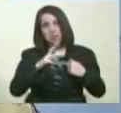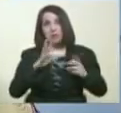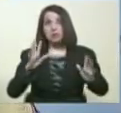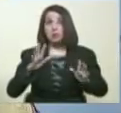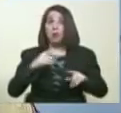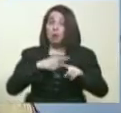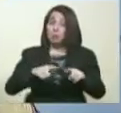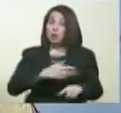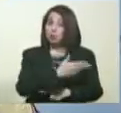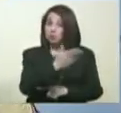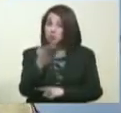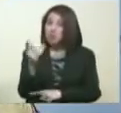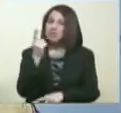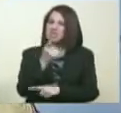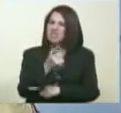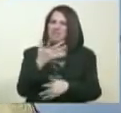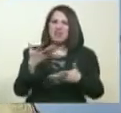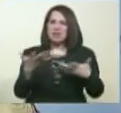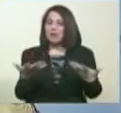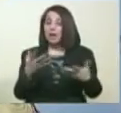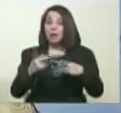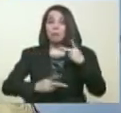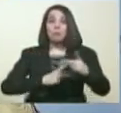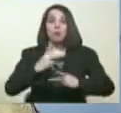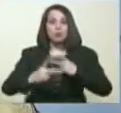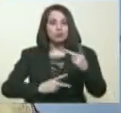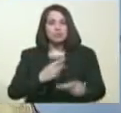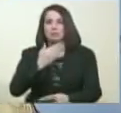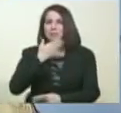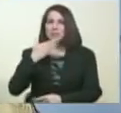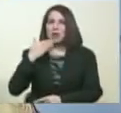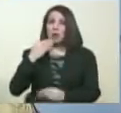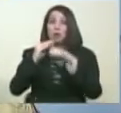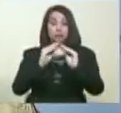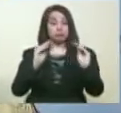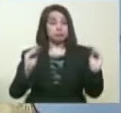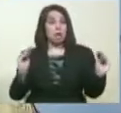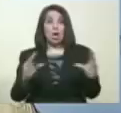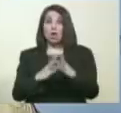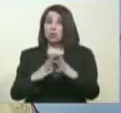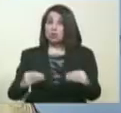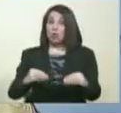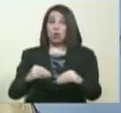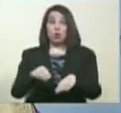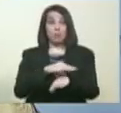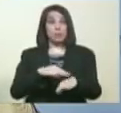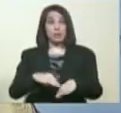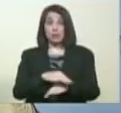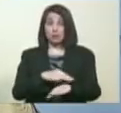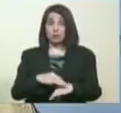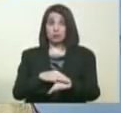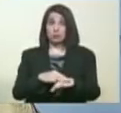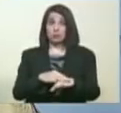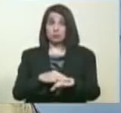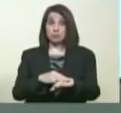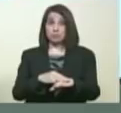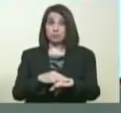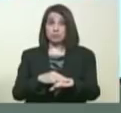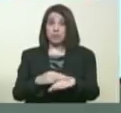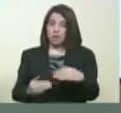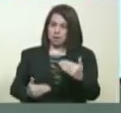llamo a ustedes a producir. Y le digo a todos los ministros, en el ramo que les ocupa, y más